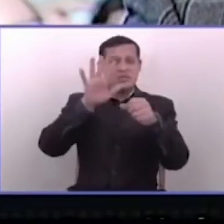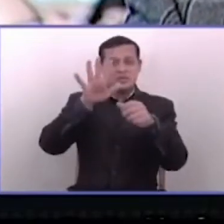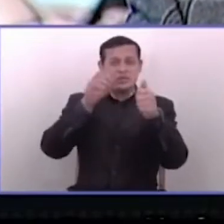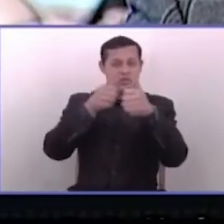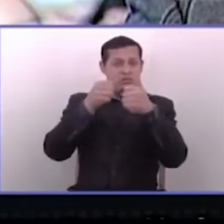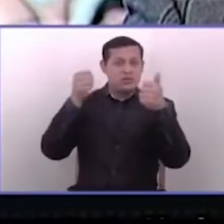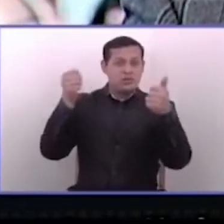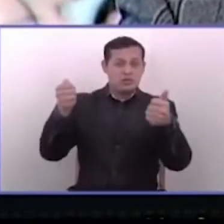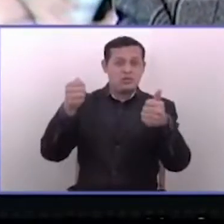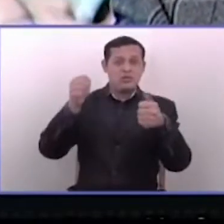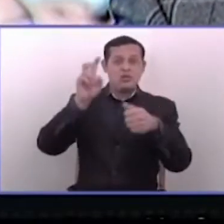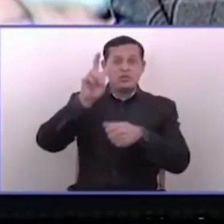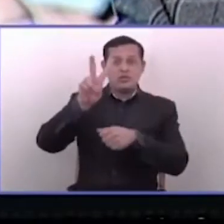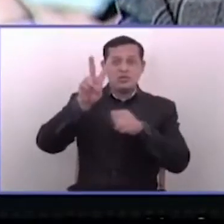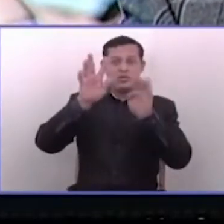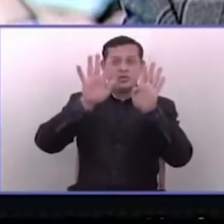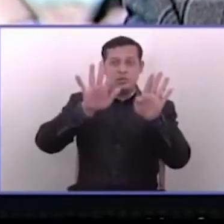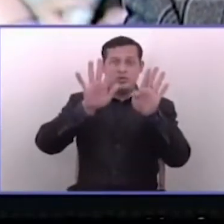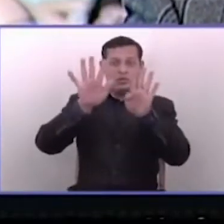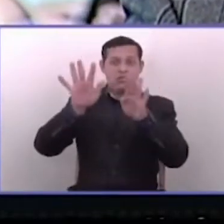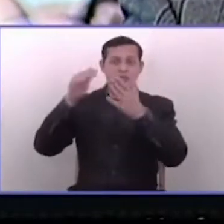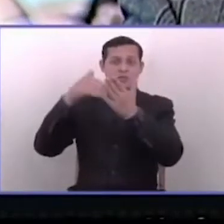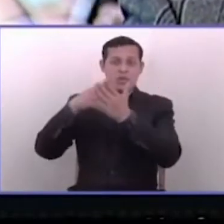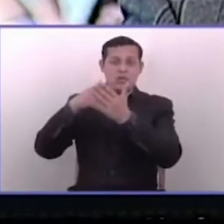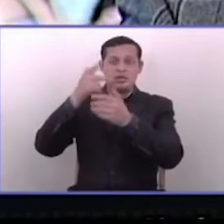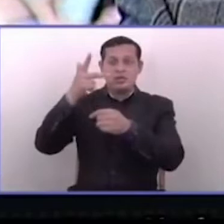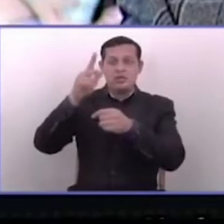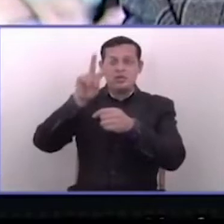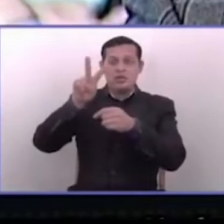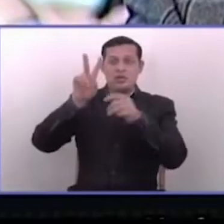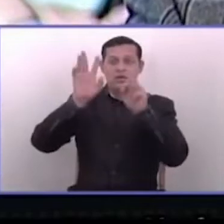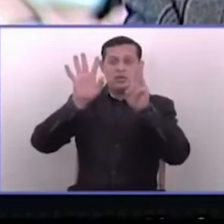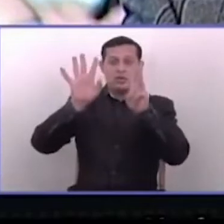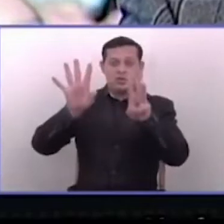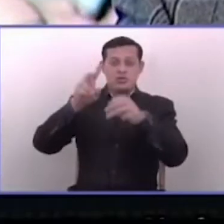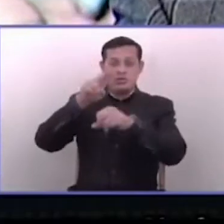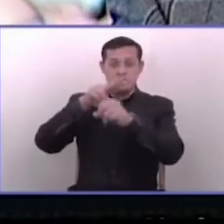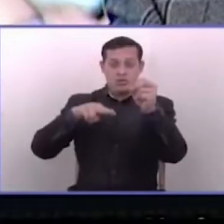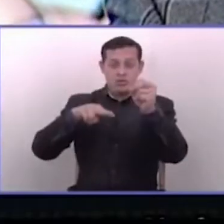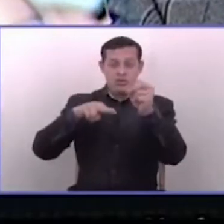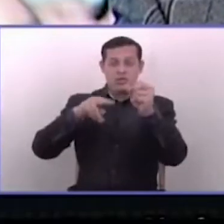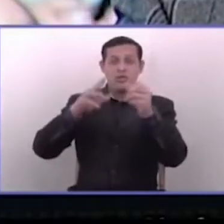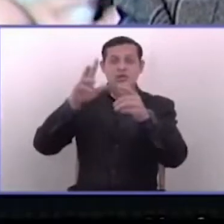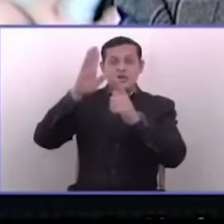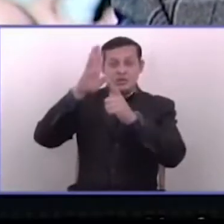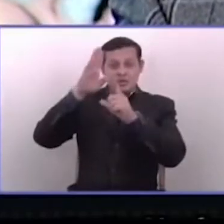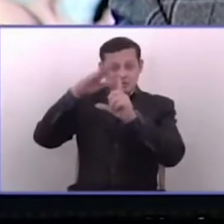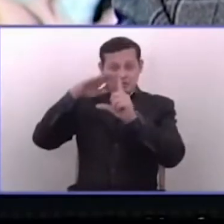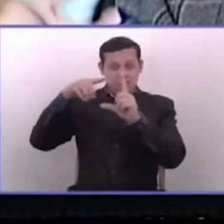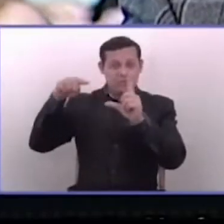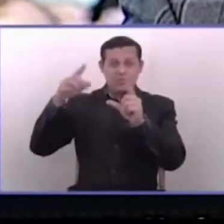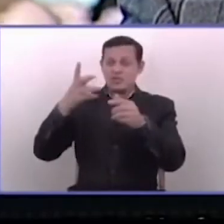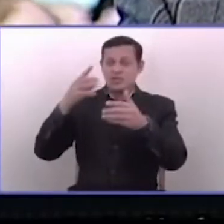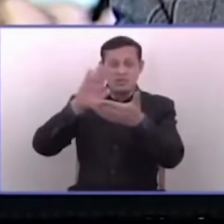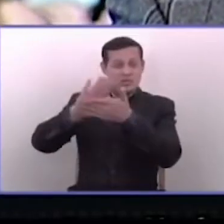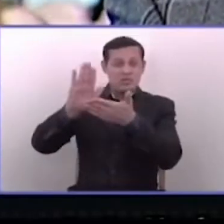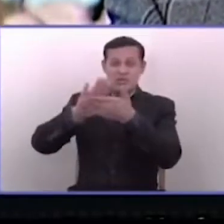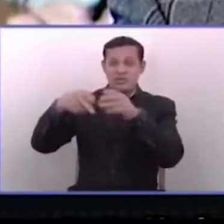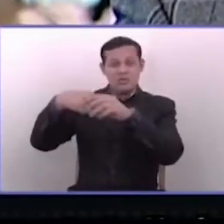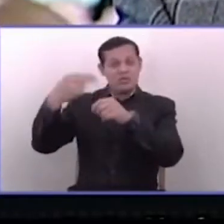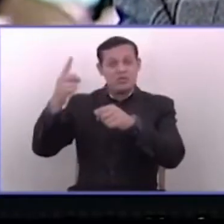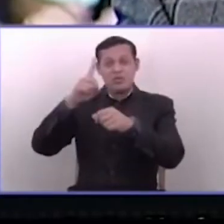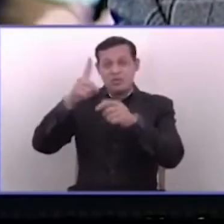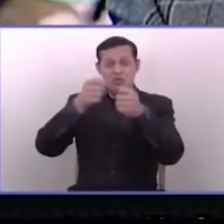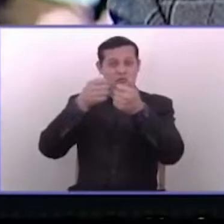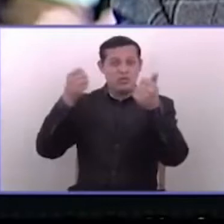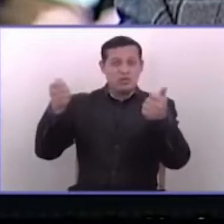millones 299 mil 328 dólares, una encuesta nacional de ingresos y egresos que costará 1